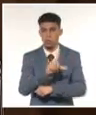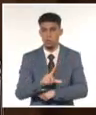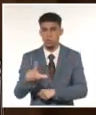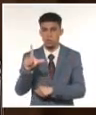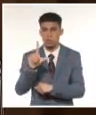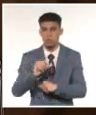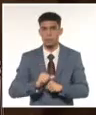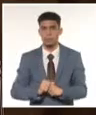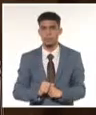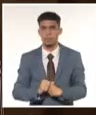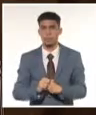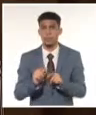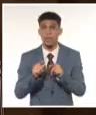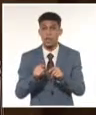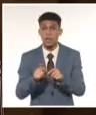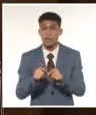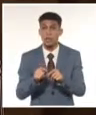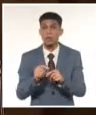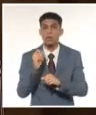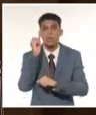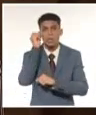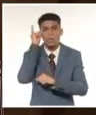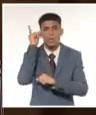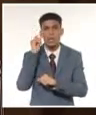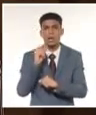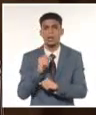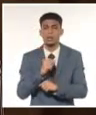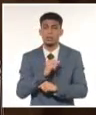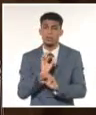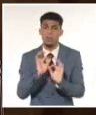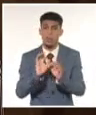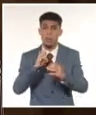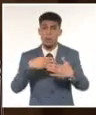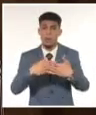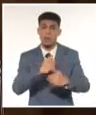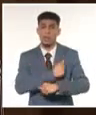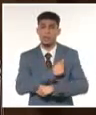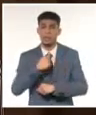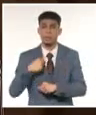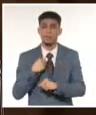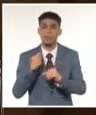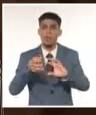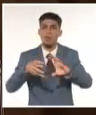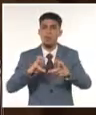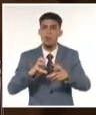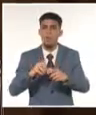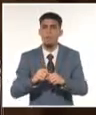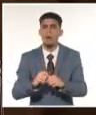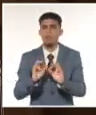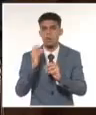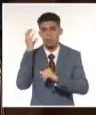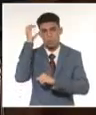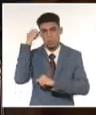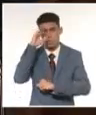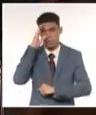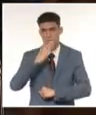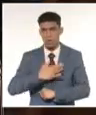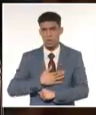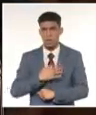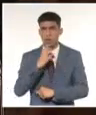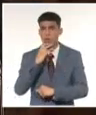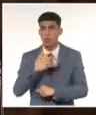trata del principio de integración real del sector no estatal a las estrategias de desarrollo económico y social del país desde el